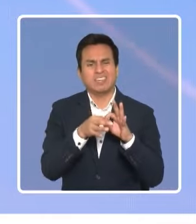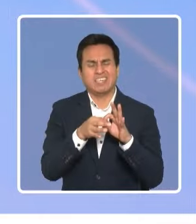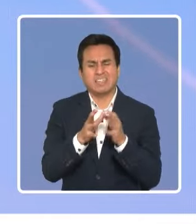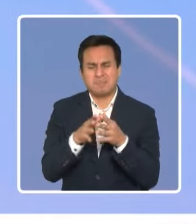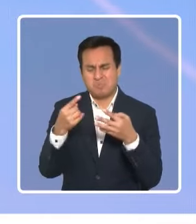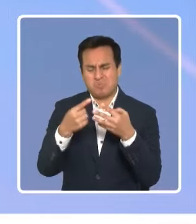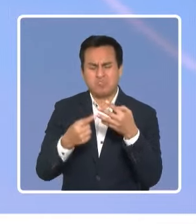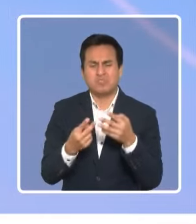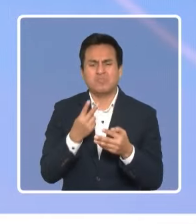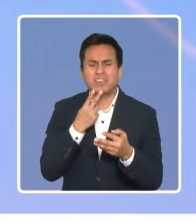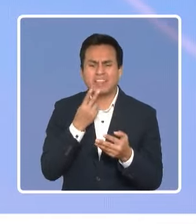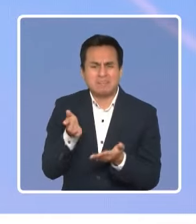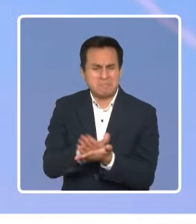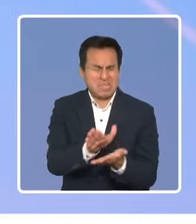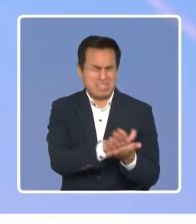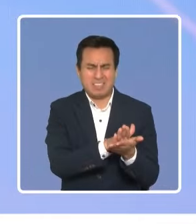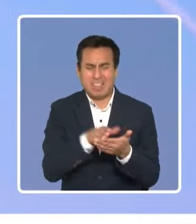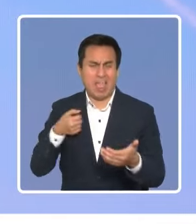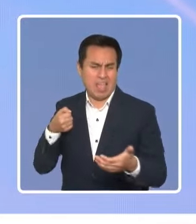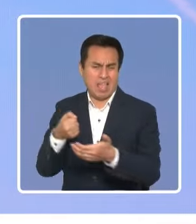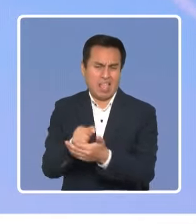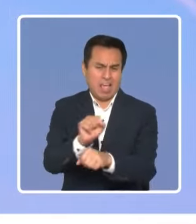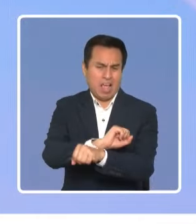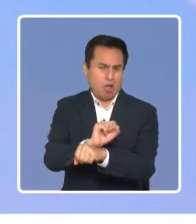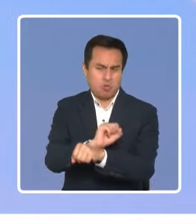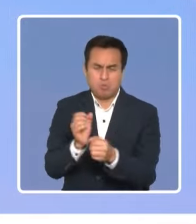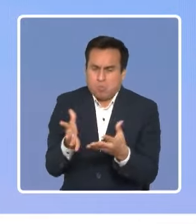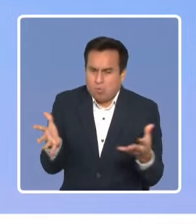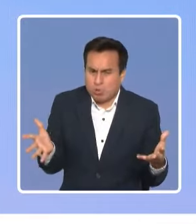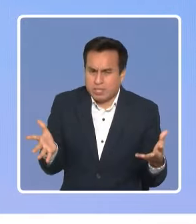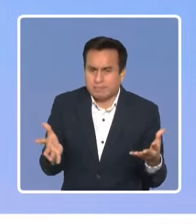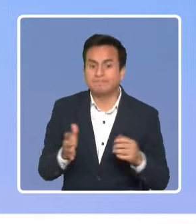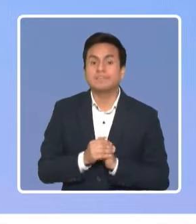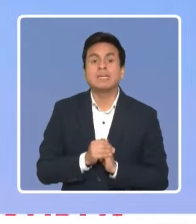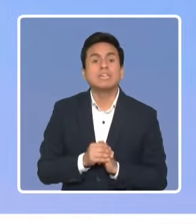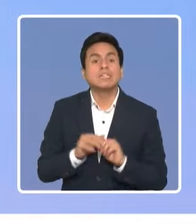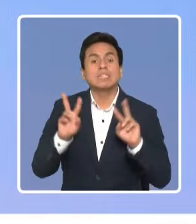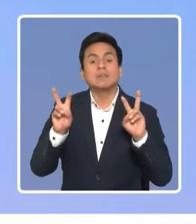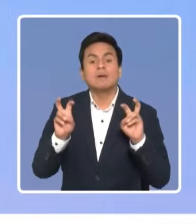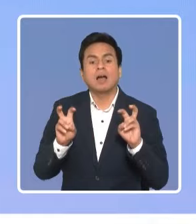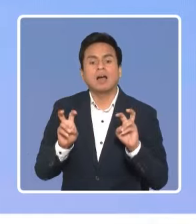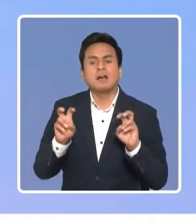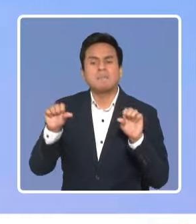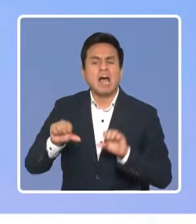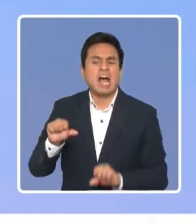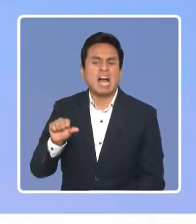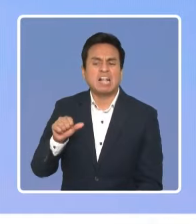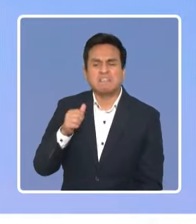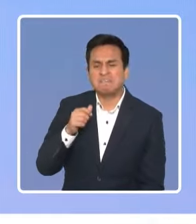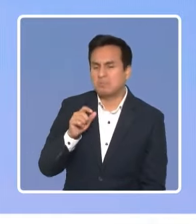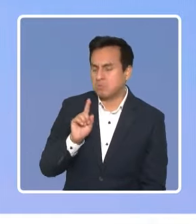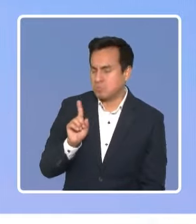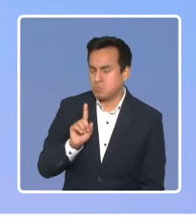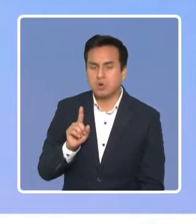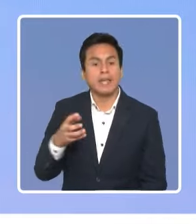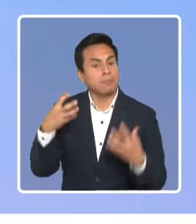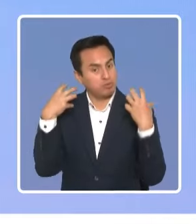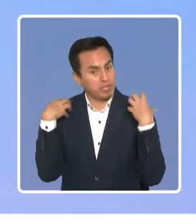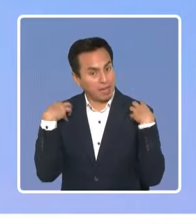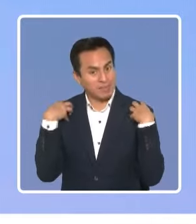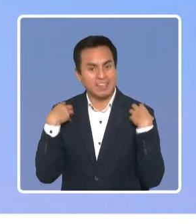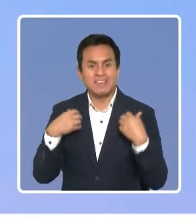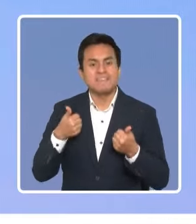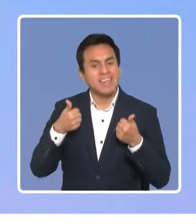son demasiadas las vidas que se pierden por accidentes de tránsito. Y acá no se trata de ser aguafiestas, sino de ser responsables. Pasémoslo